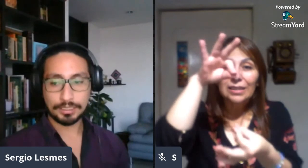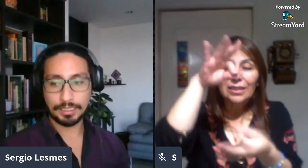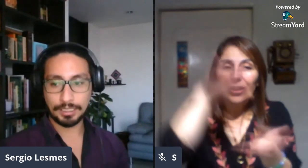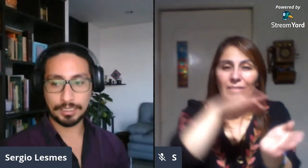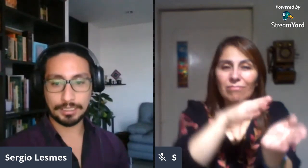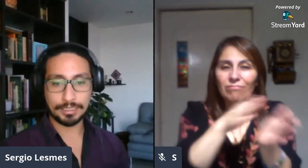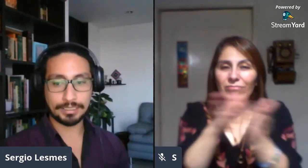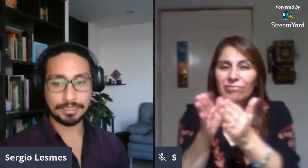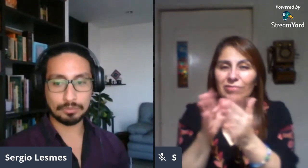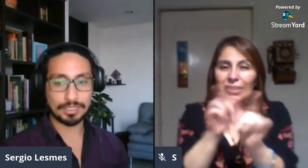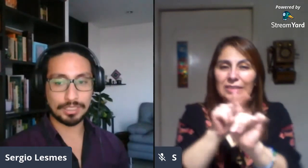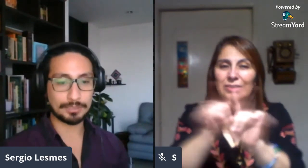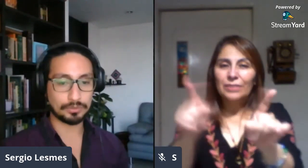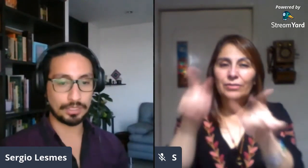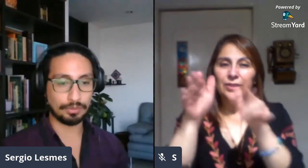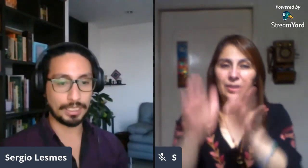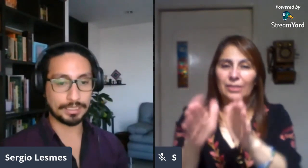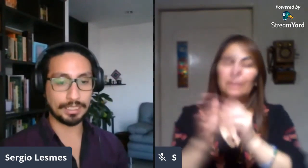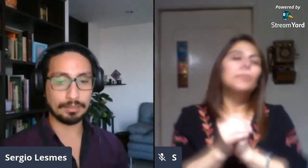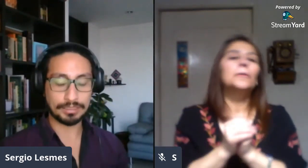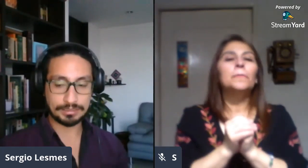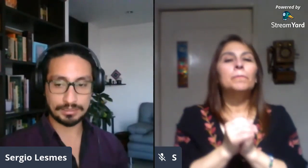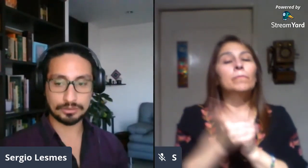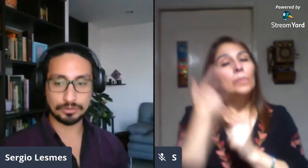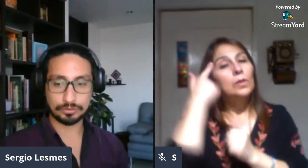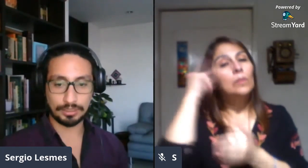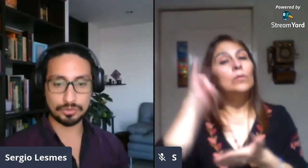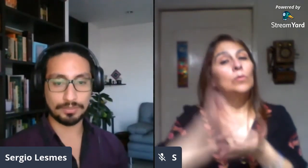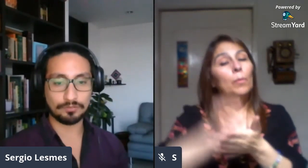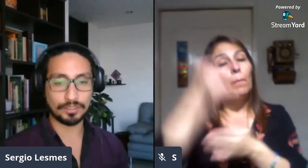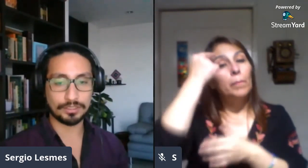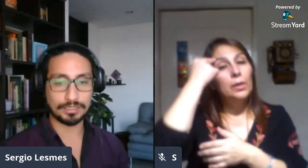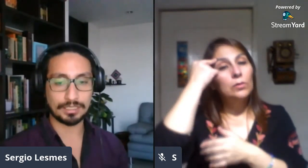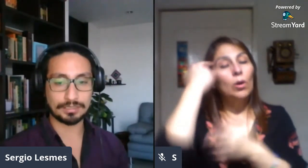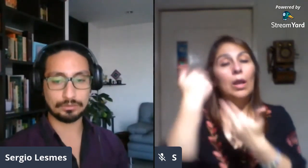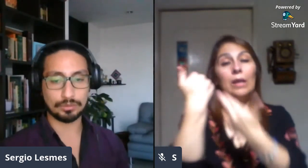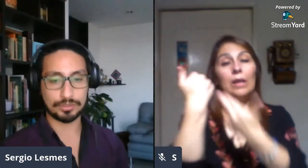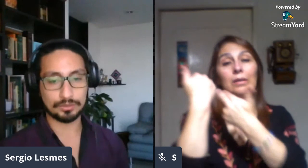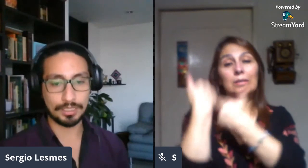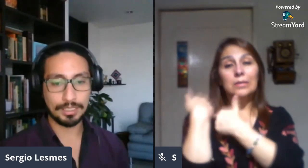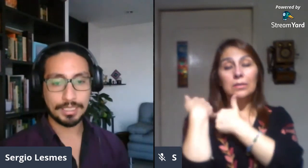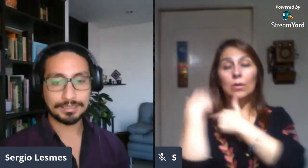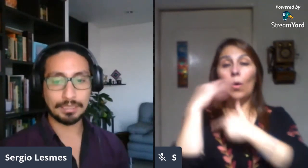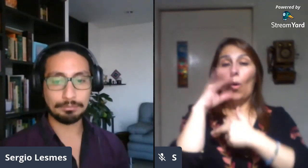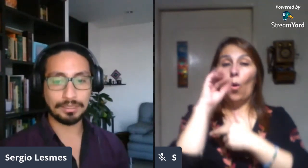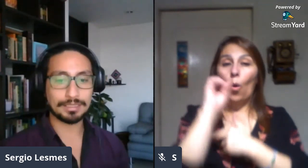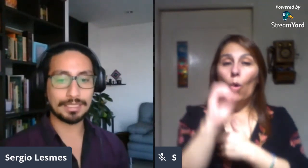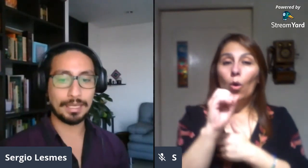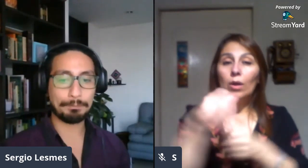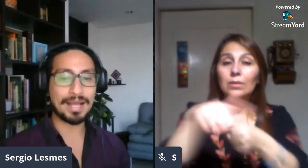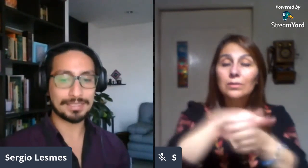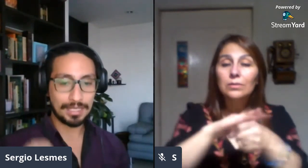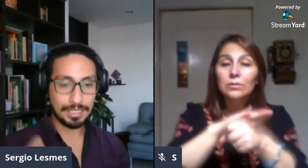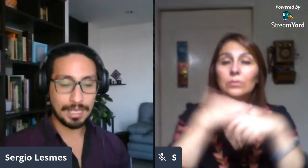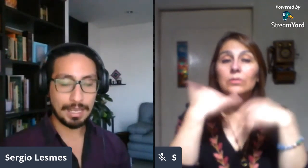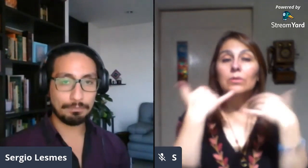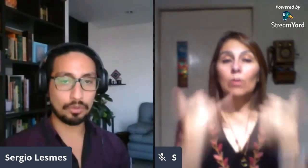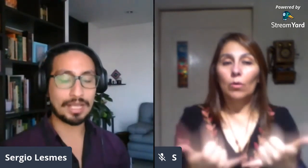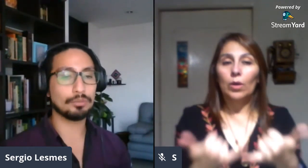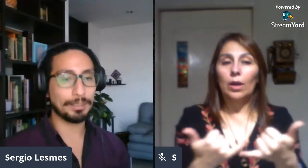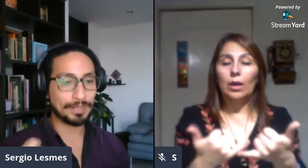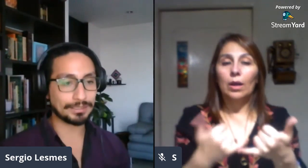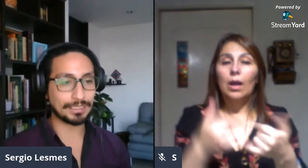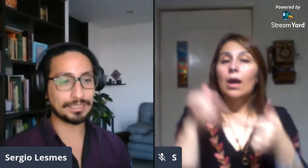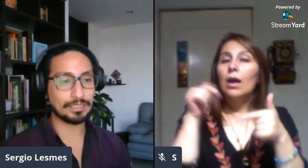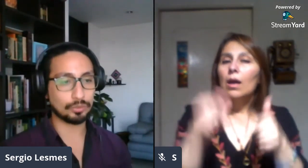pienso que, digamos, la responsabilidad que, insisto, tienen los hombres frente a la situación actual, también pasa